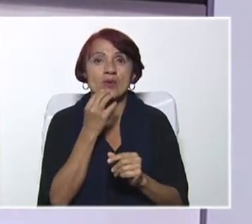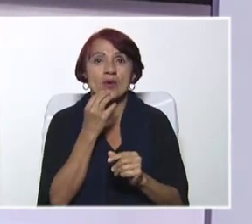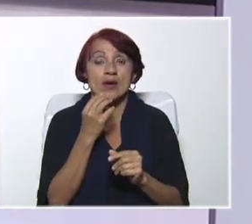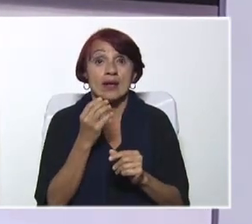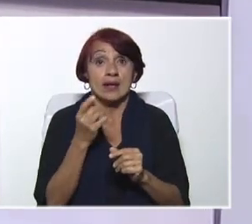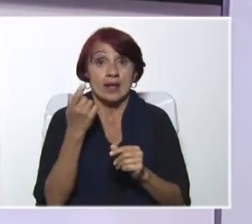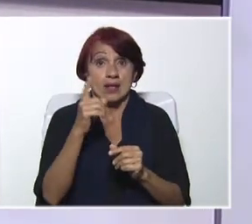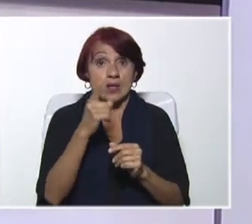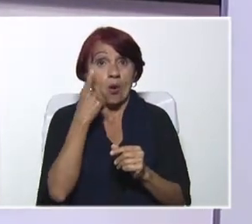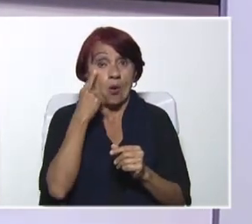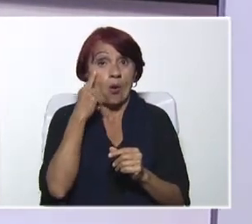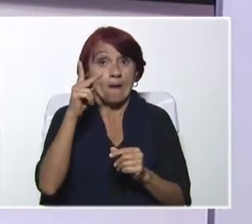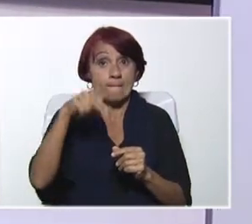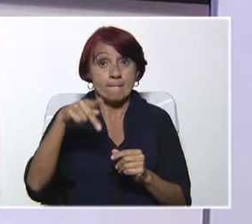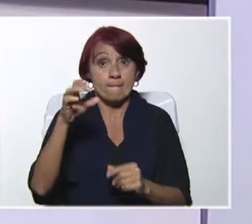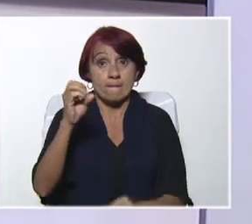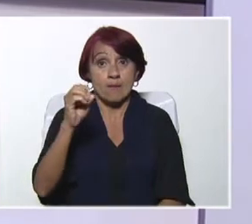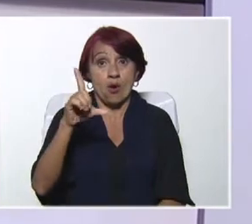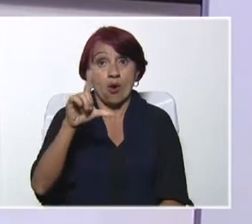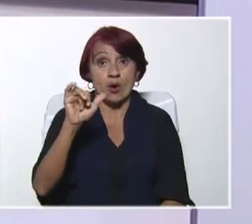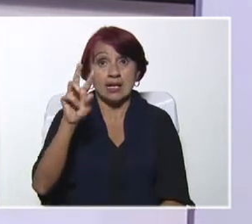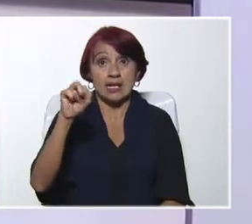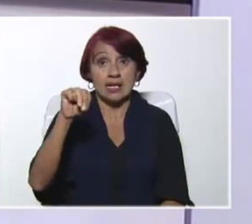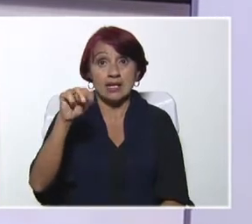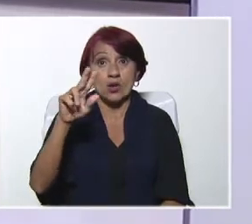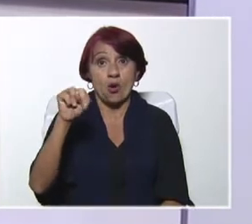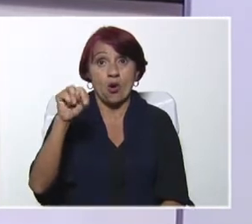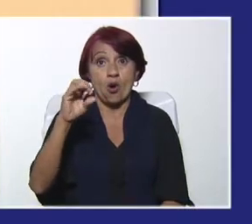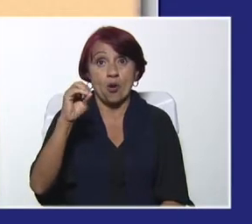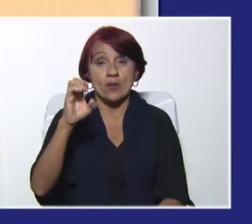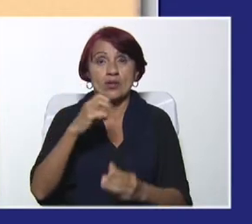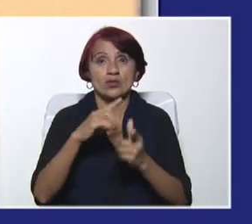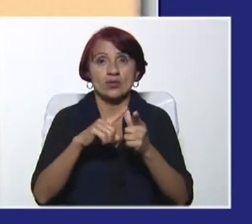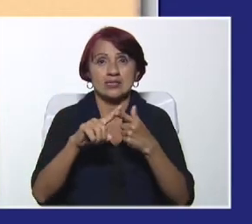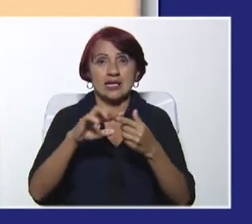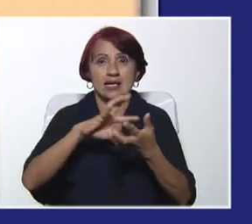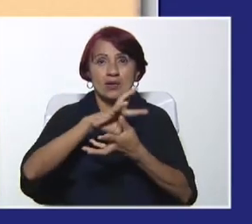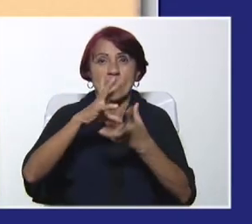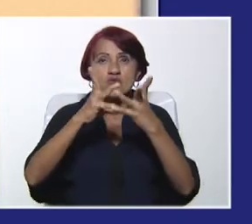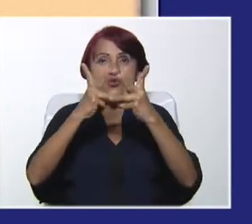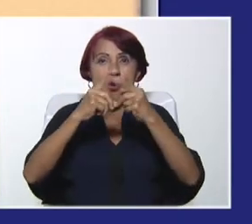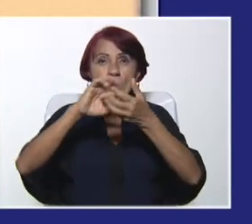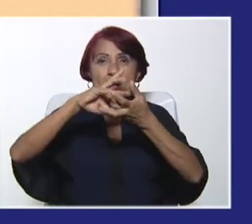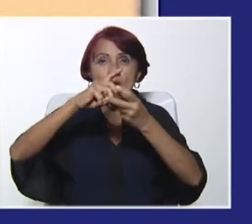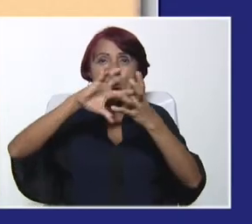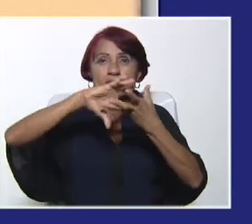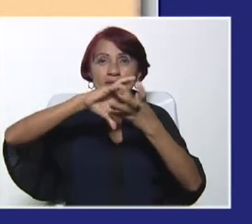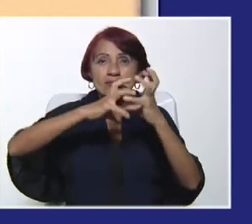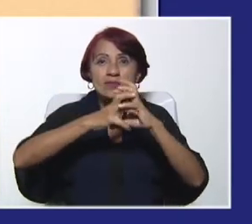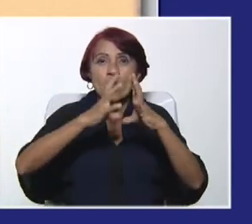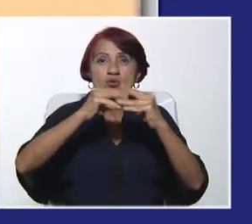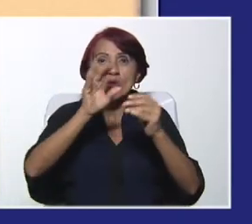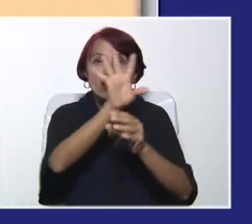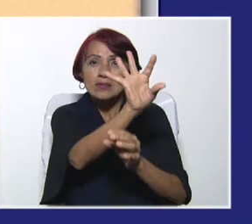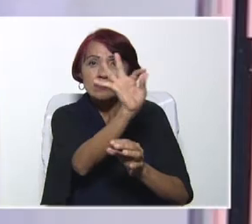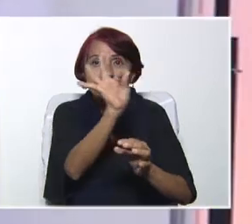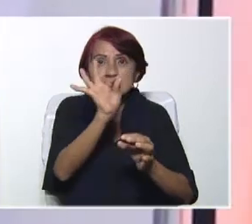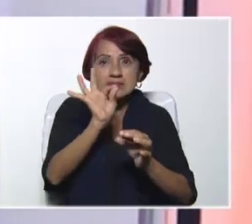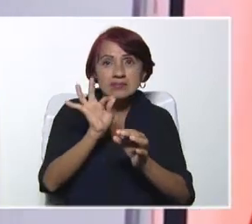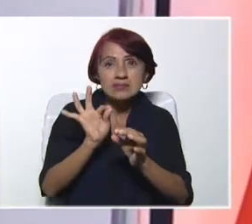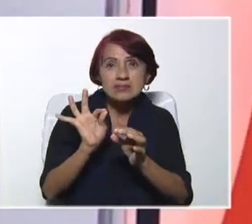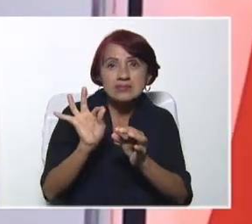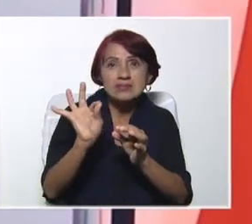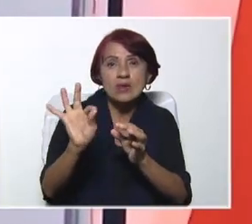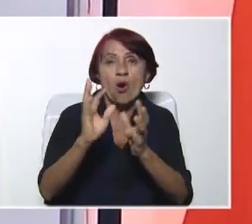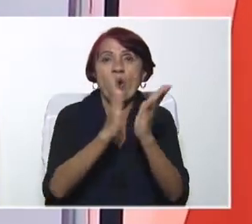tenemos estos polinomios en pizarra y vamos a organizarlos. El primer polinomio es p de x